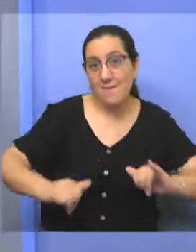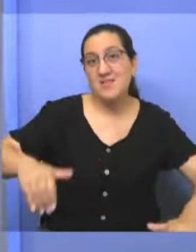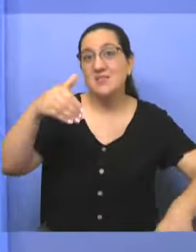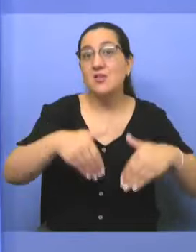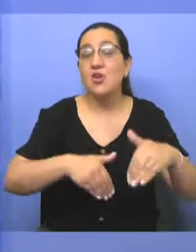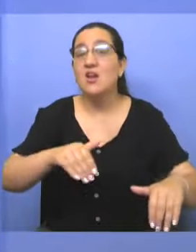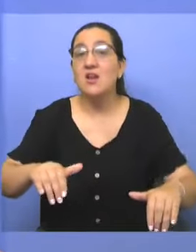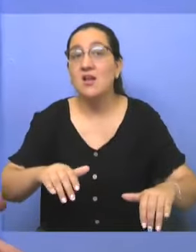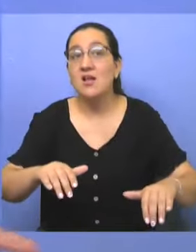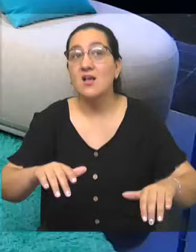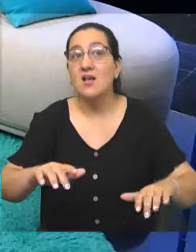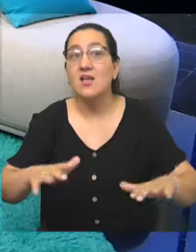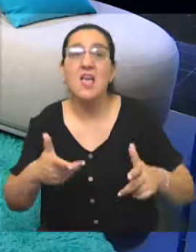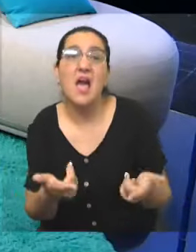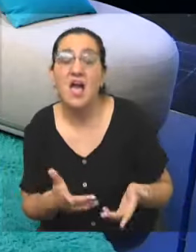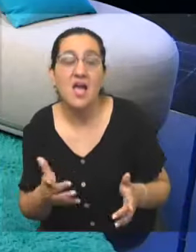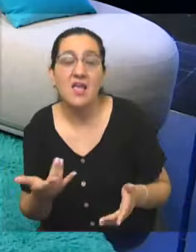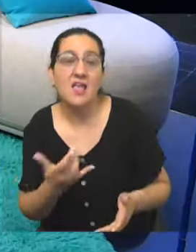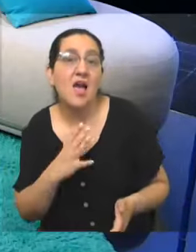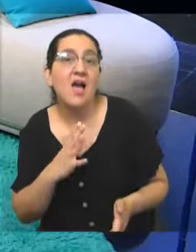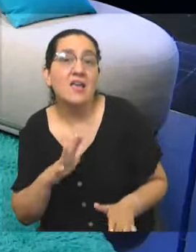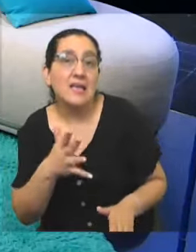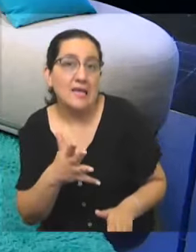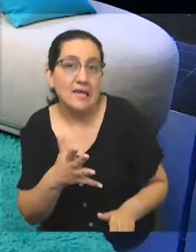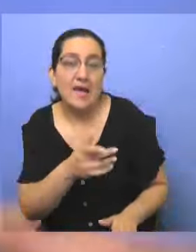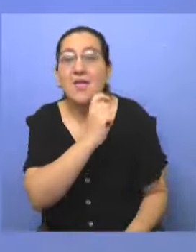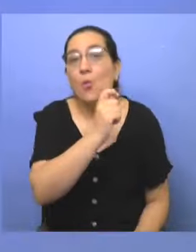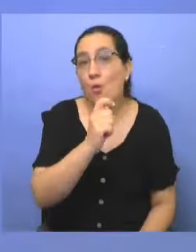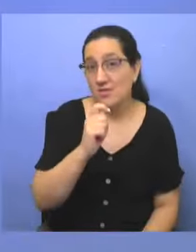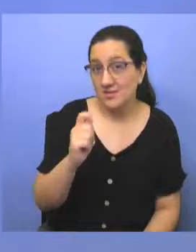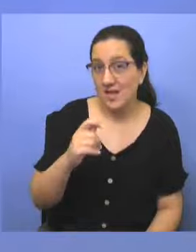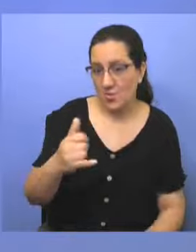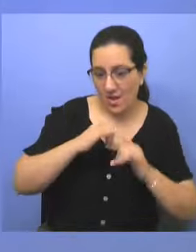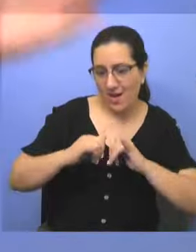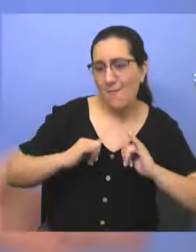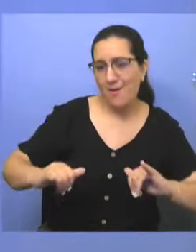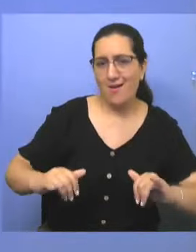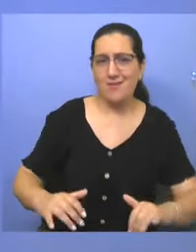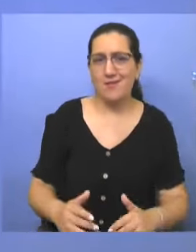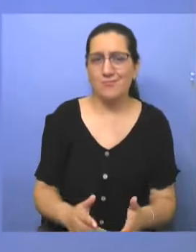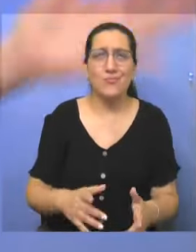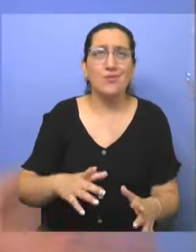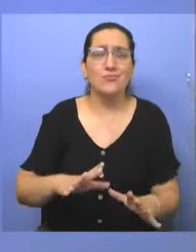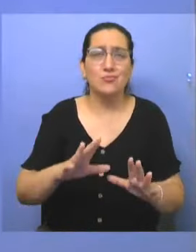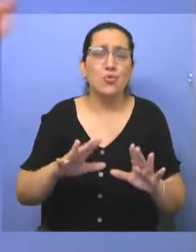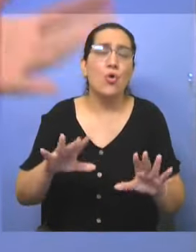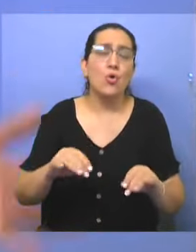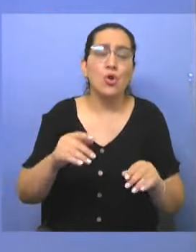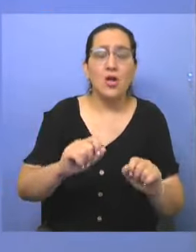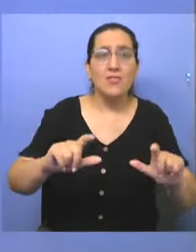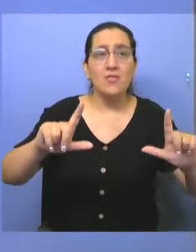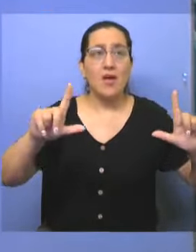hay? Hay encuestas, hay toda una campaña publicitaria en torno a un candidato.